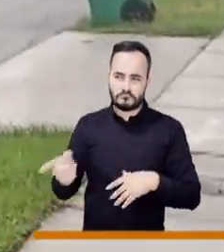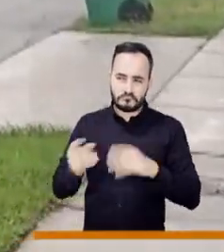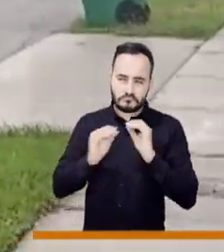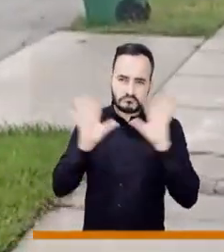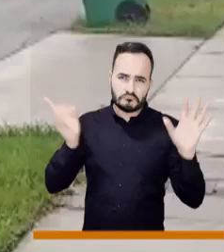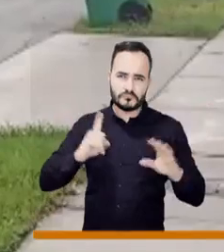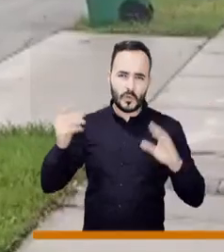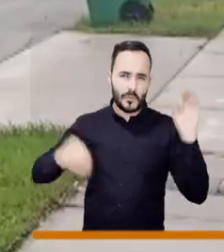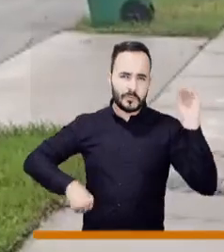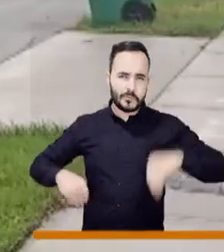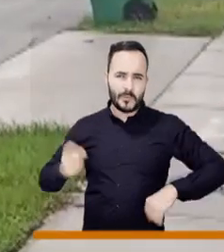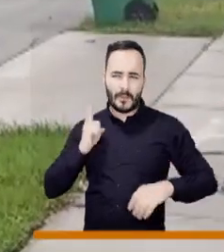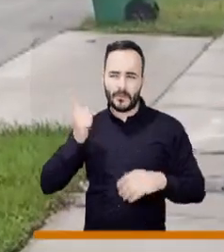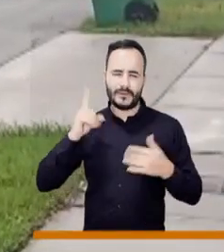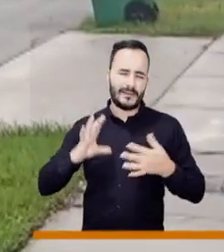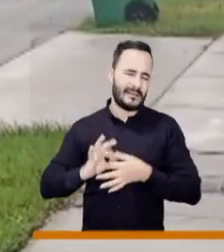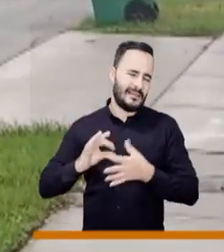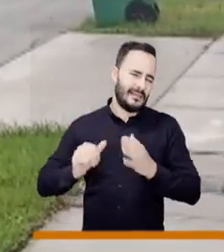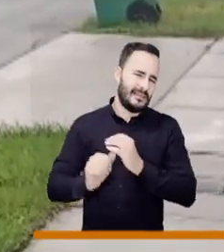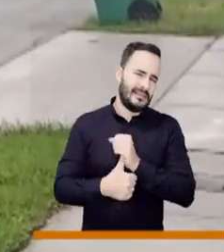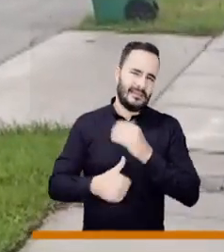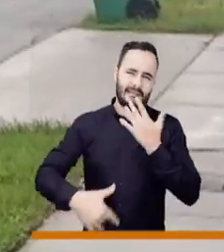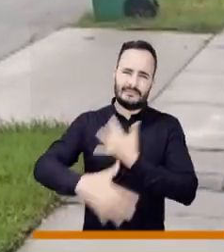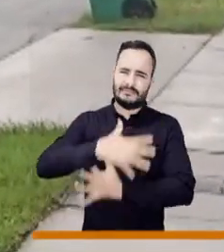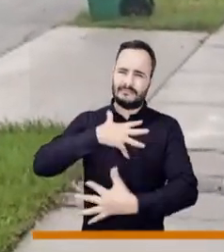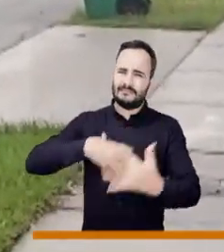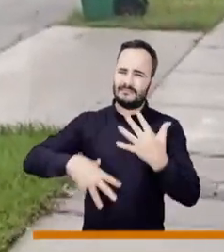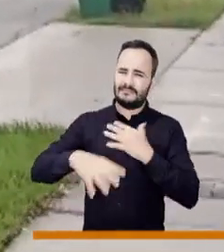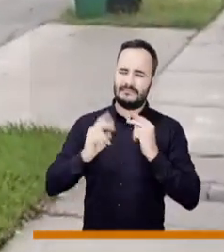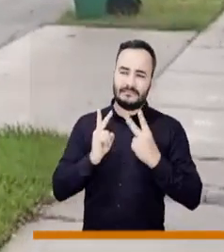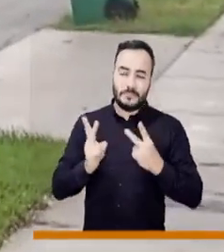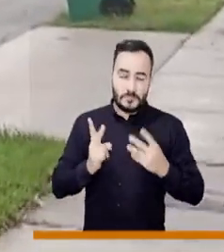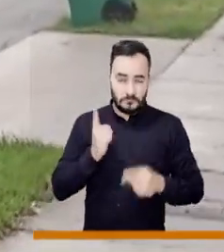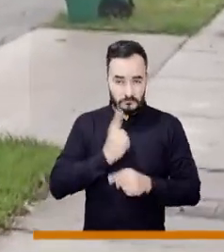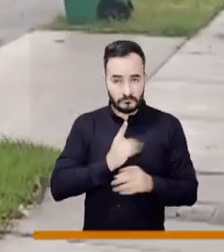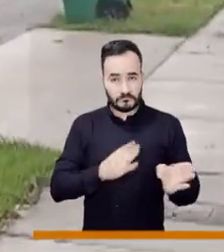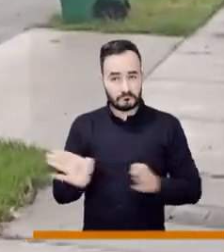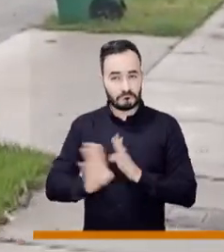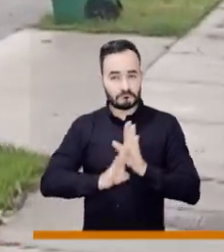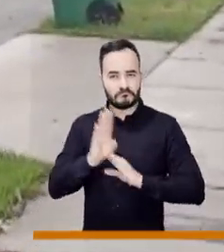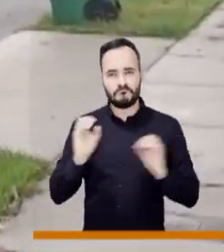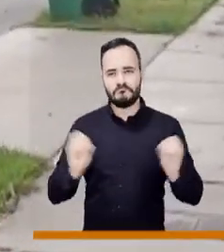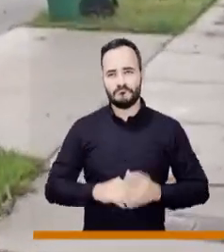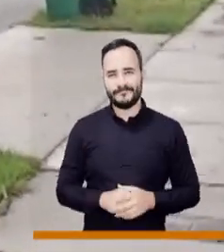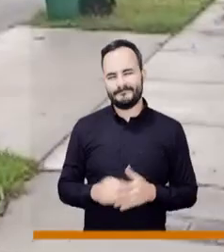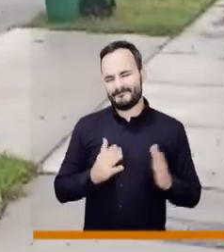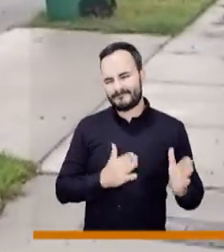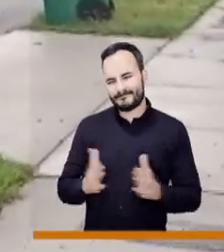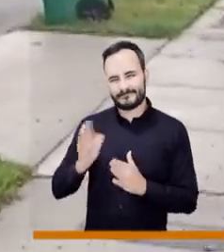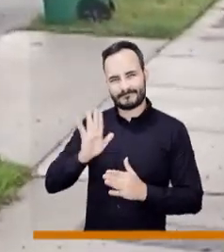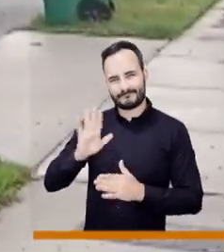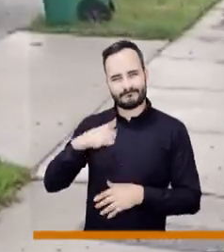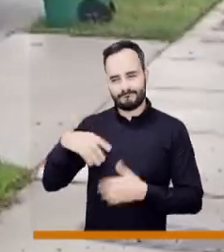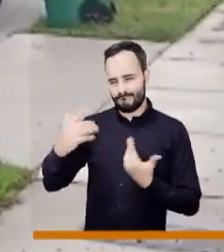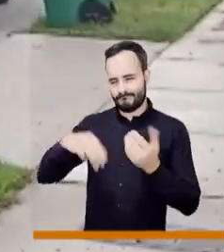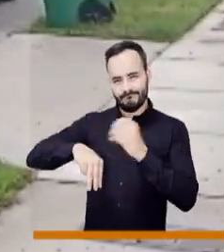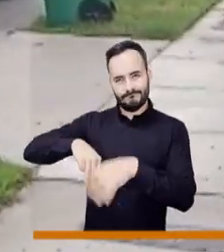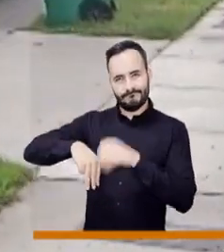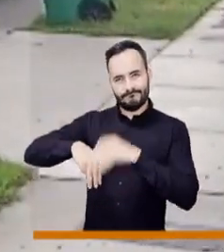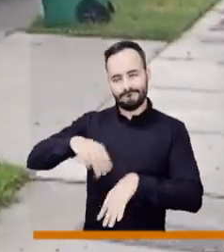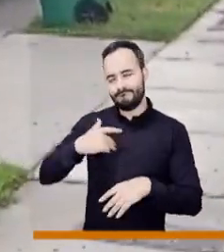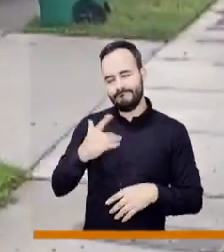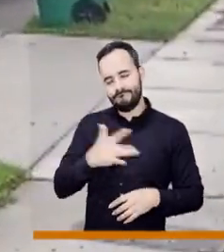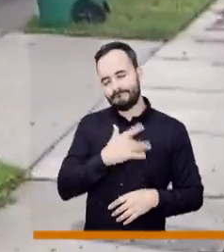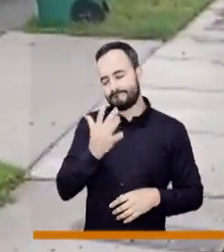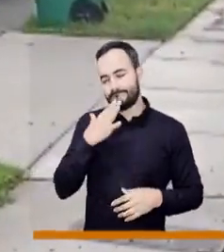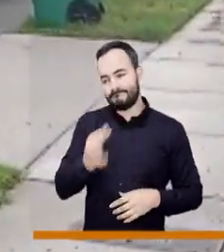una politiquería inmensa, que no están cumpliendo el plan de desarrollo. Lo que pasó en varias es muy, muy delicado. En varias